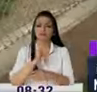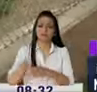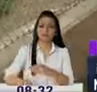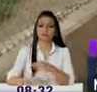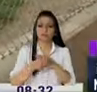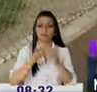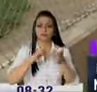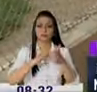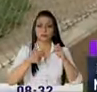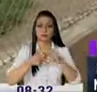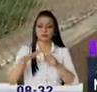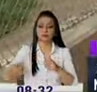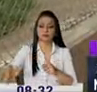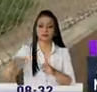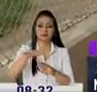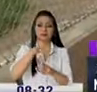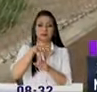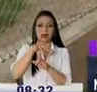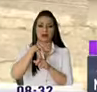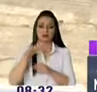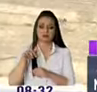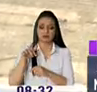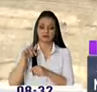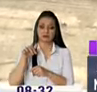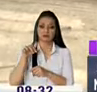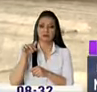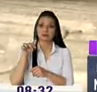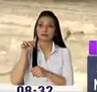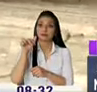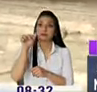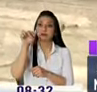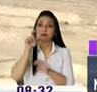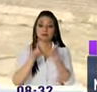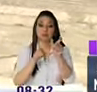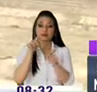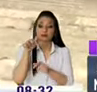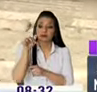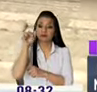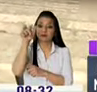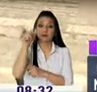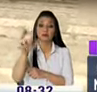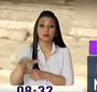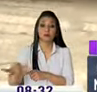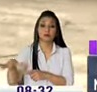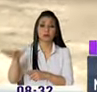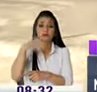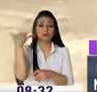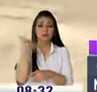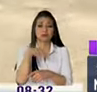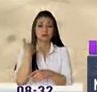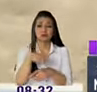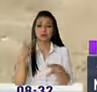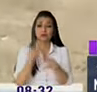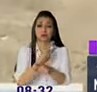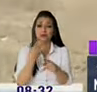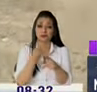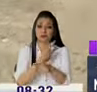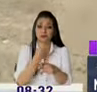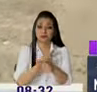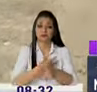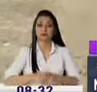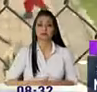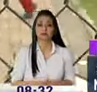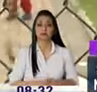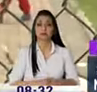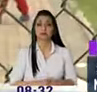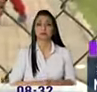A un lado del parque hay unas escalinatas y, a decir de los moradores, este sitio se ha convertido en un lugar